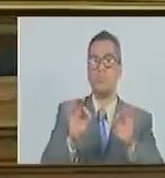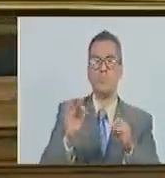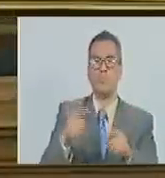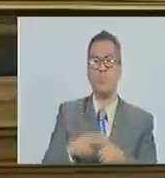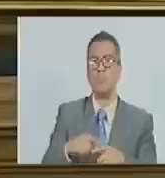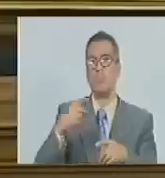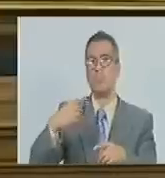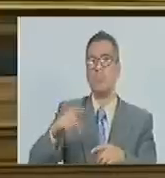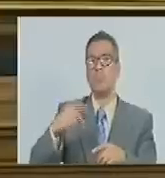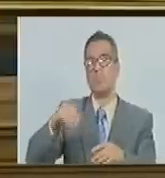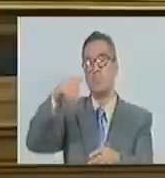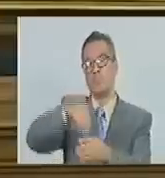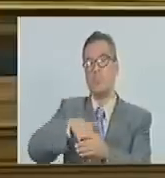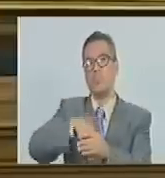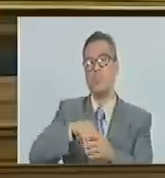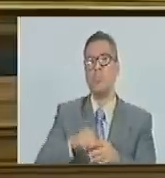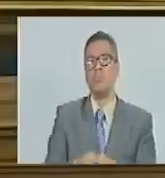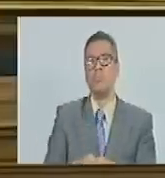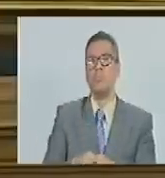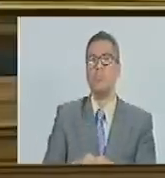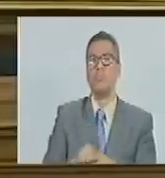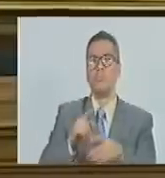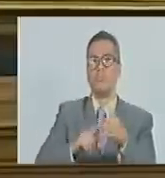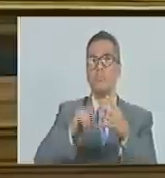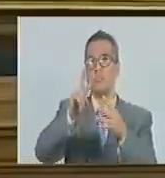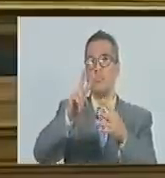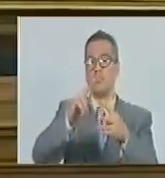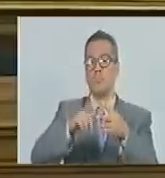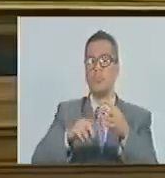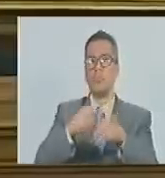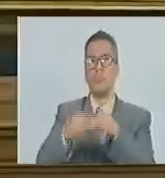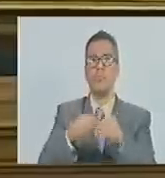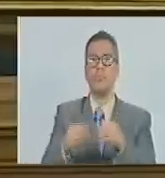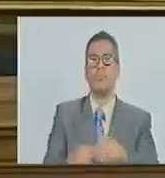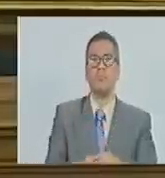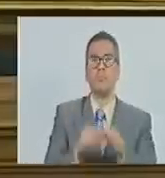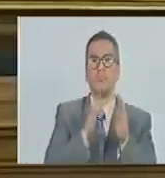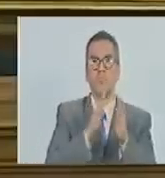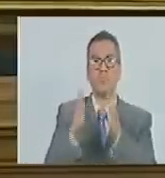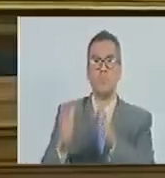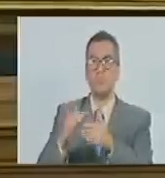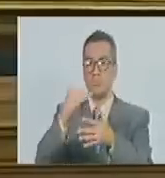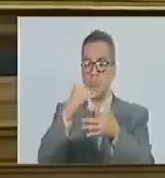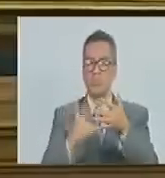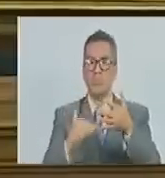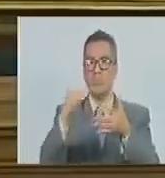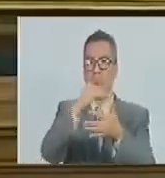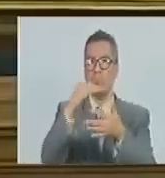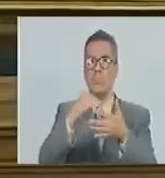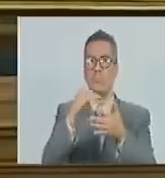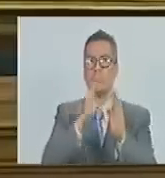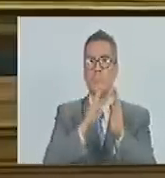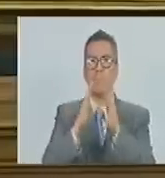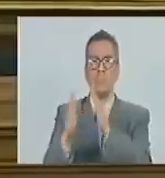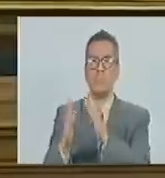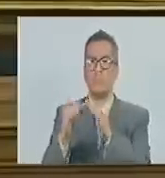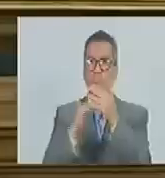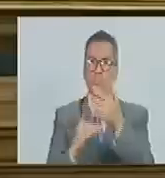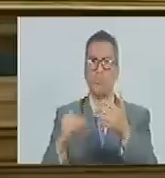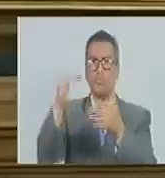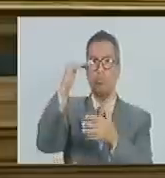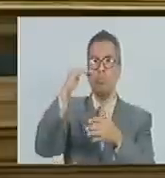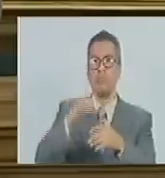tenían derecho al sufragio. Y la segunda cosa, las organizaciones de clase media y las organizaciones de clase